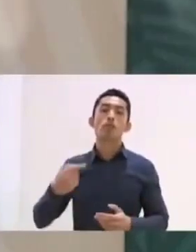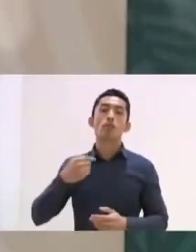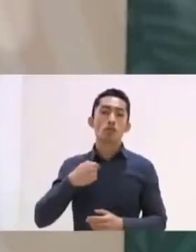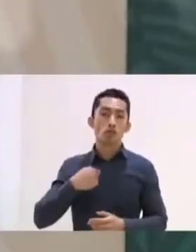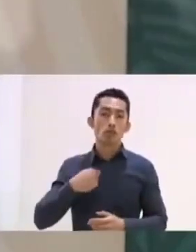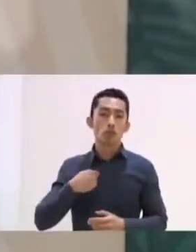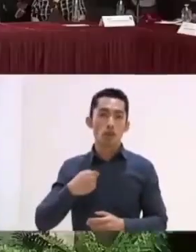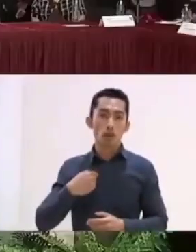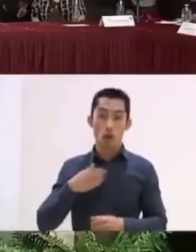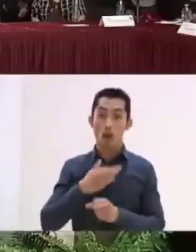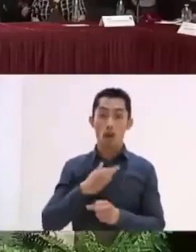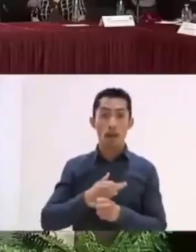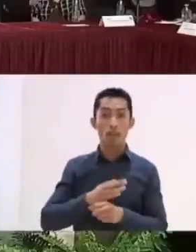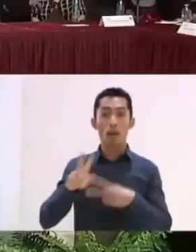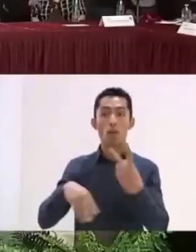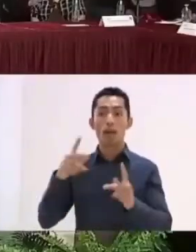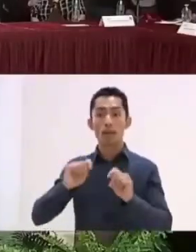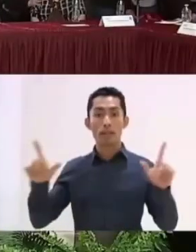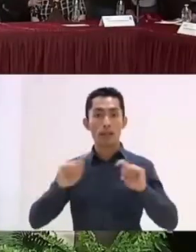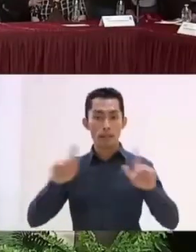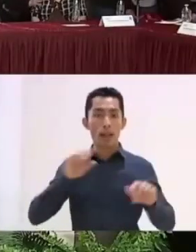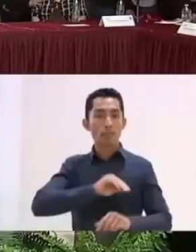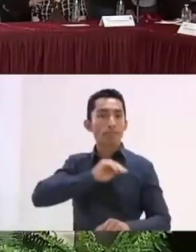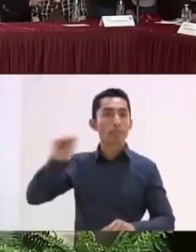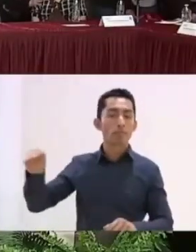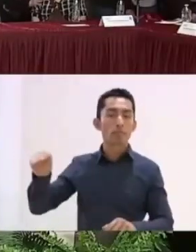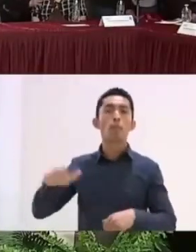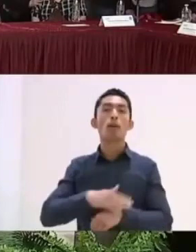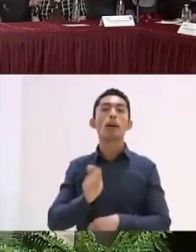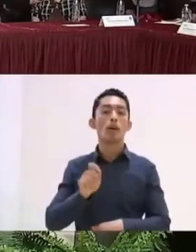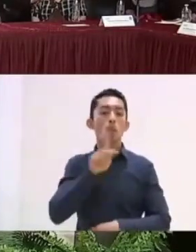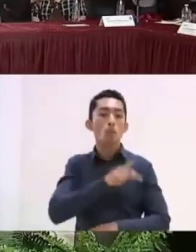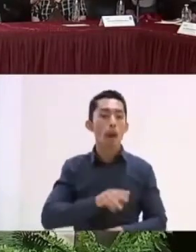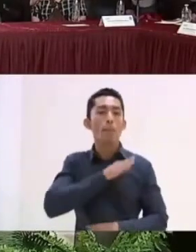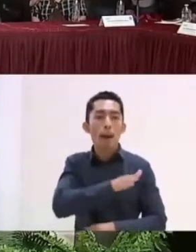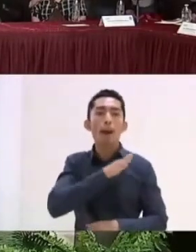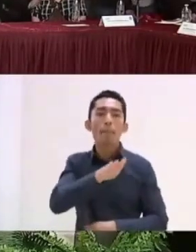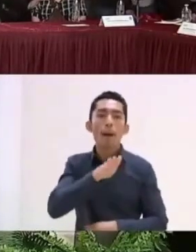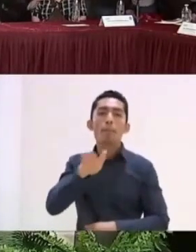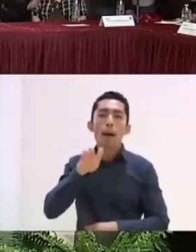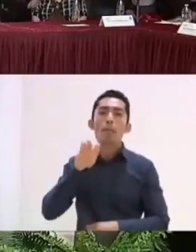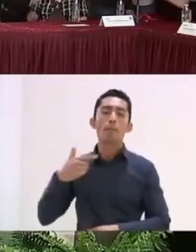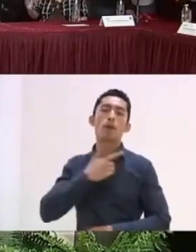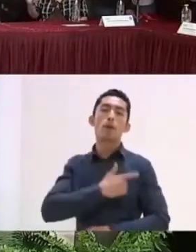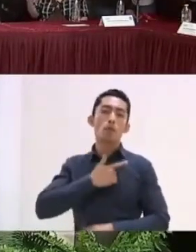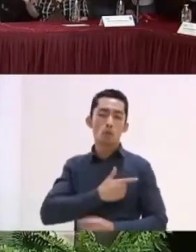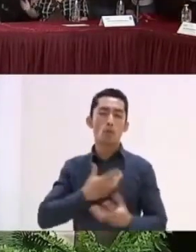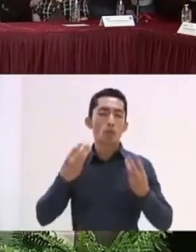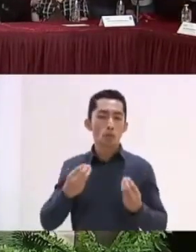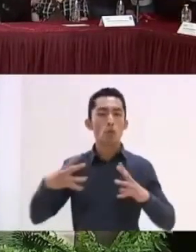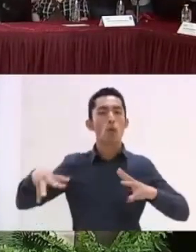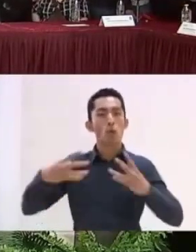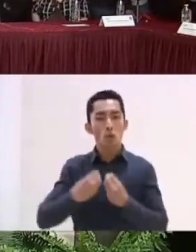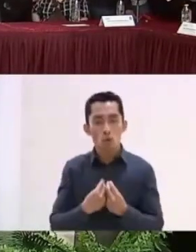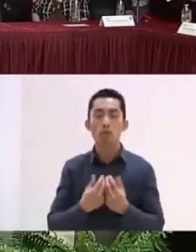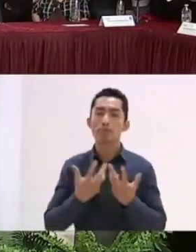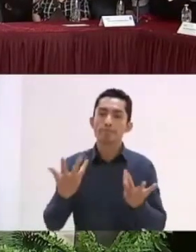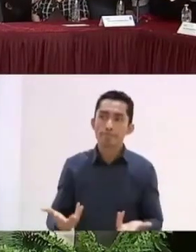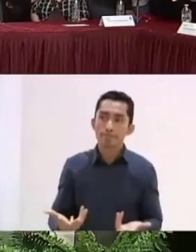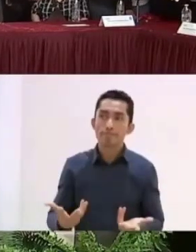a Tlaxcala porque tengo que ir de pueblo en pueblo. Me dio mucho gusto estar aquí con ustedes. Les